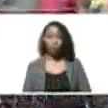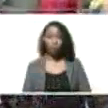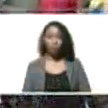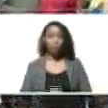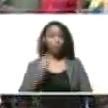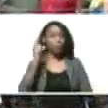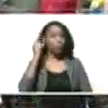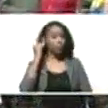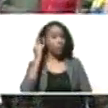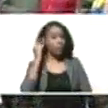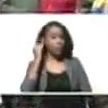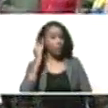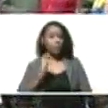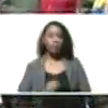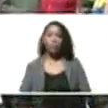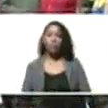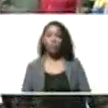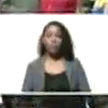muchachas,